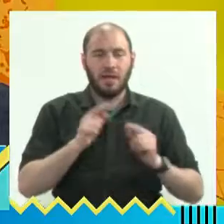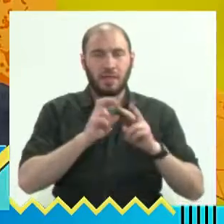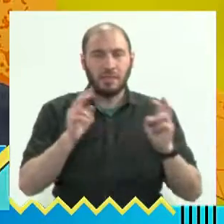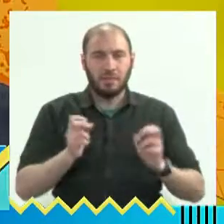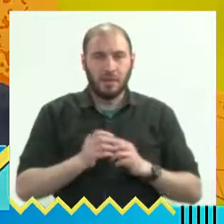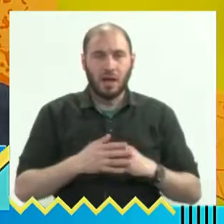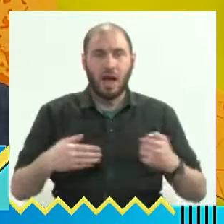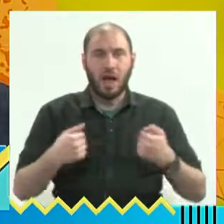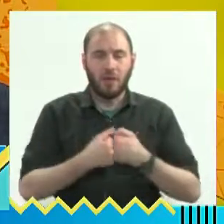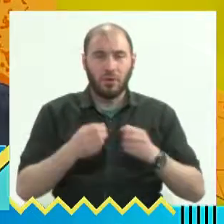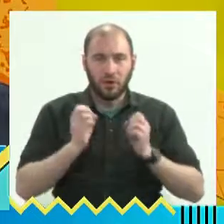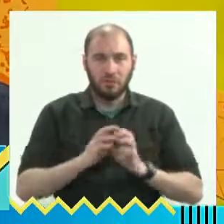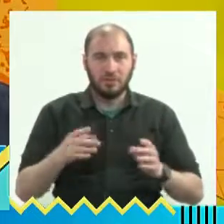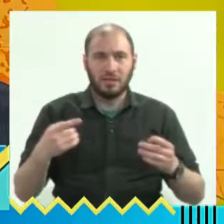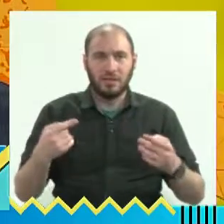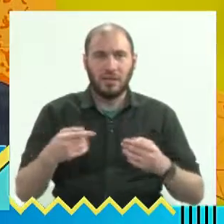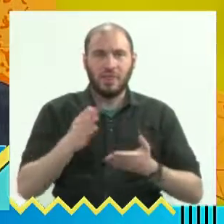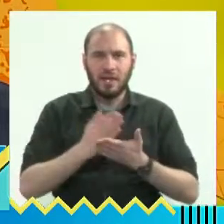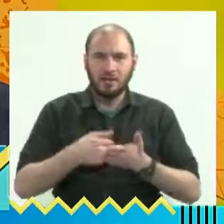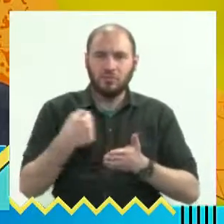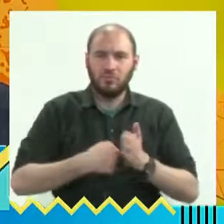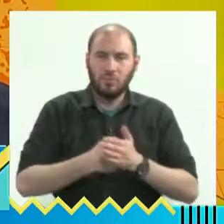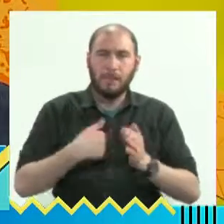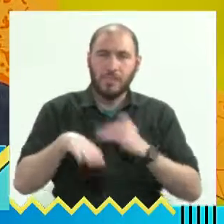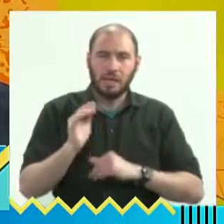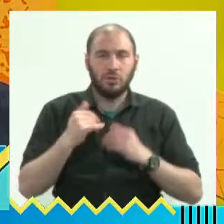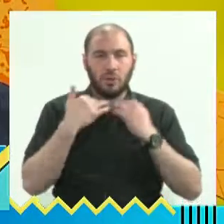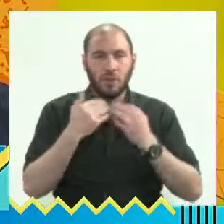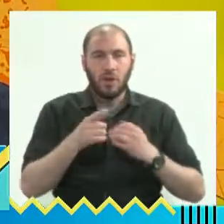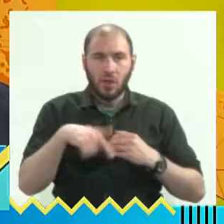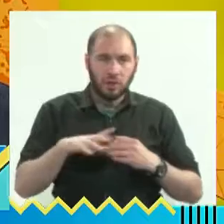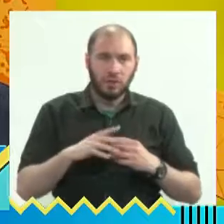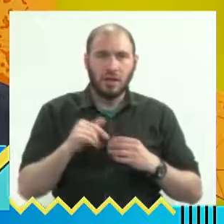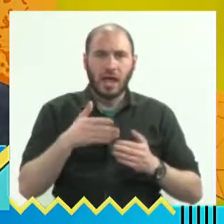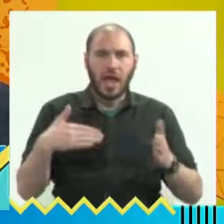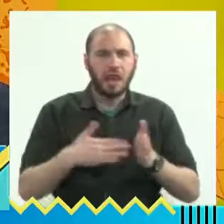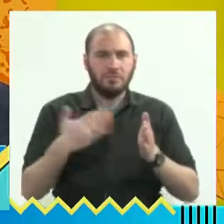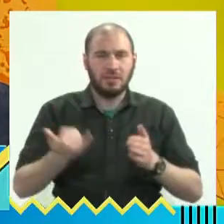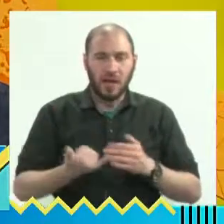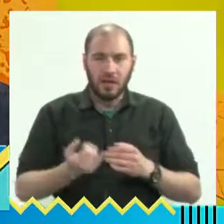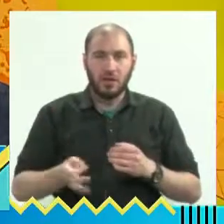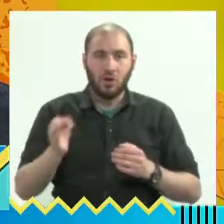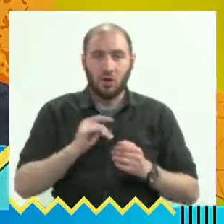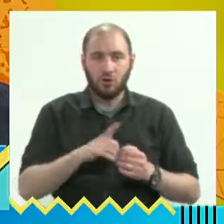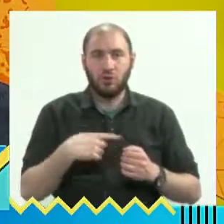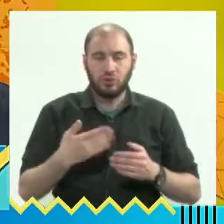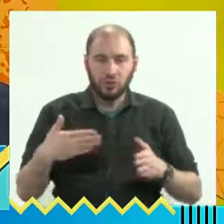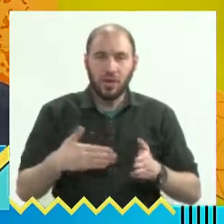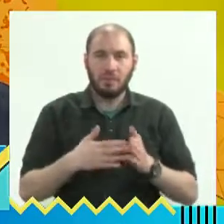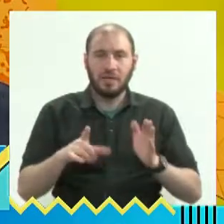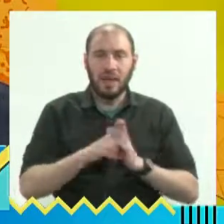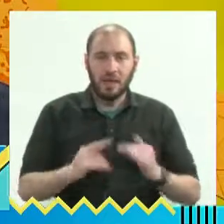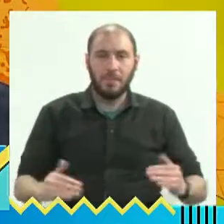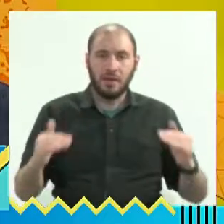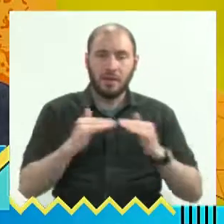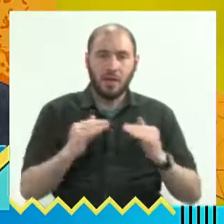con que el acuerdo parte de pelear por más derechos. Digo, que más allá de que nosotros podemos marcar que hay un límite o que nosotros vemos un límite con la ley de